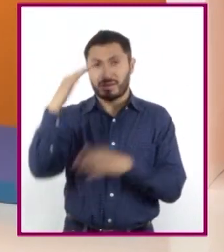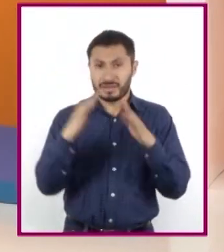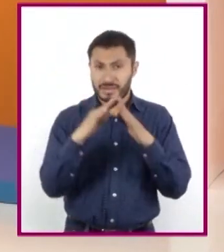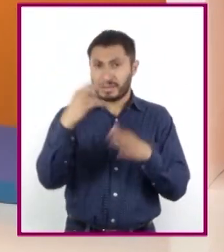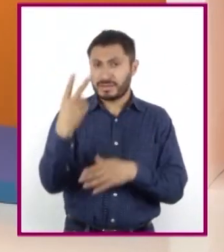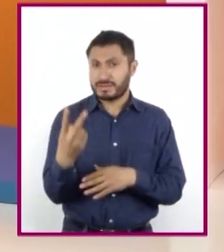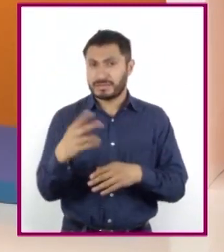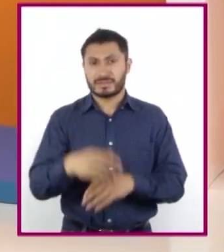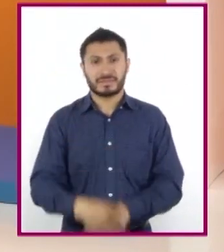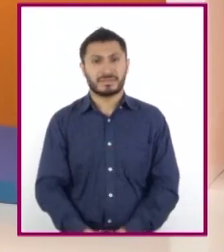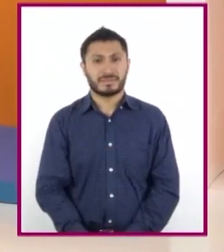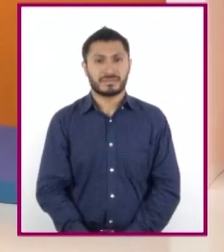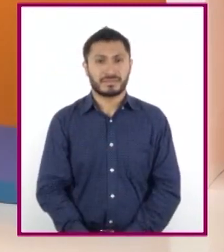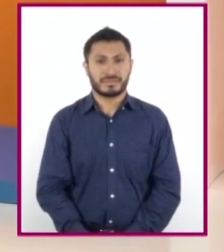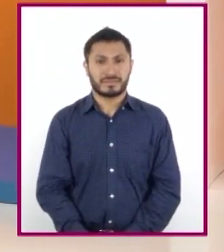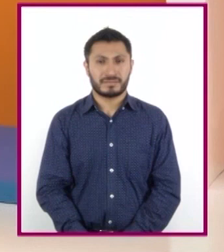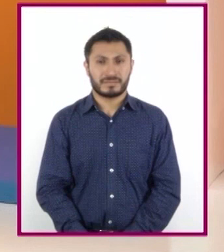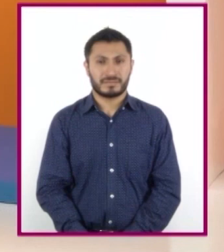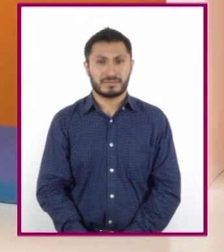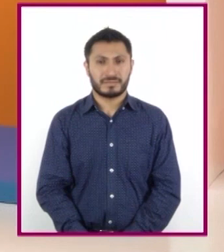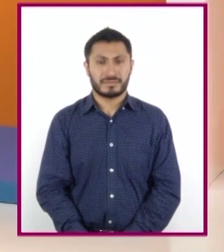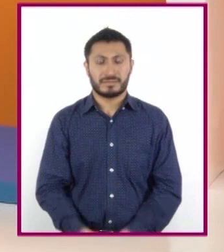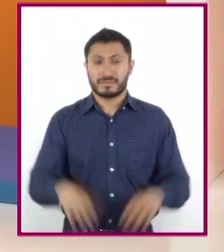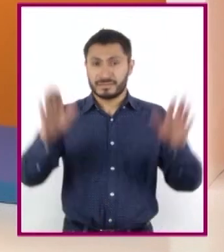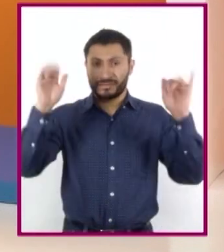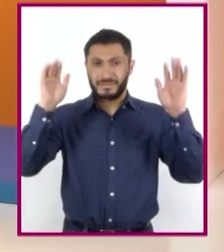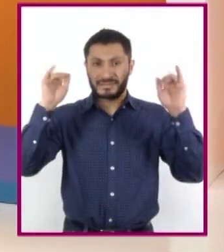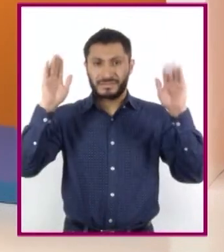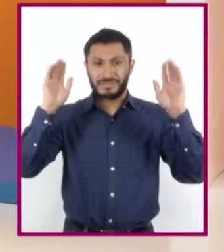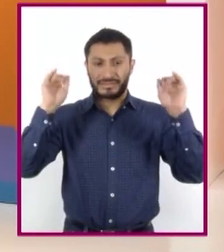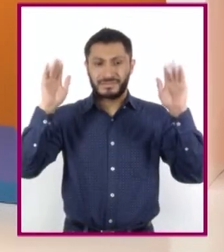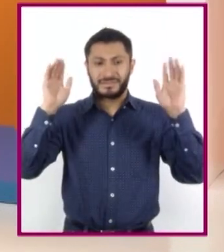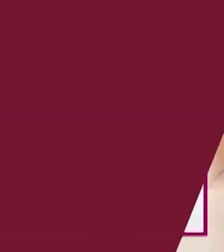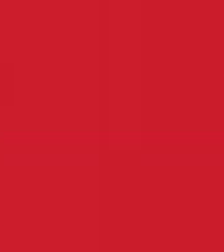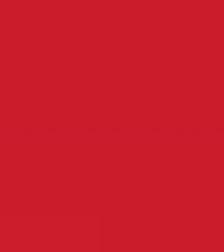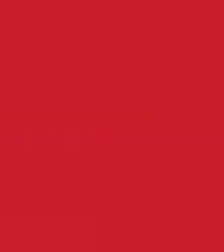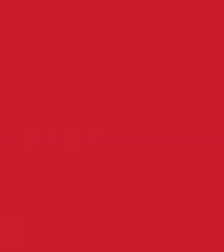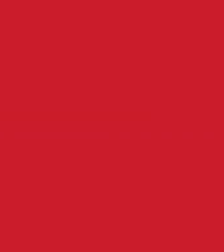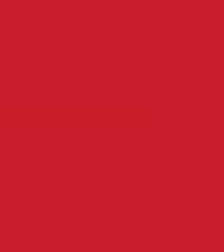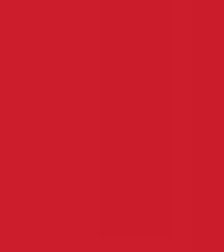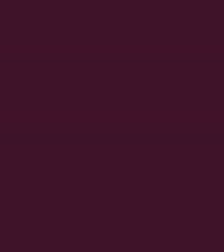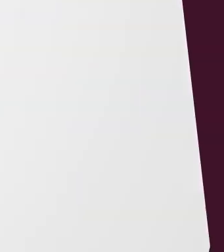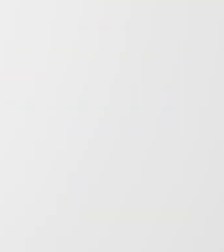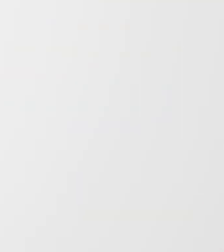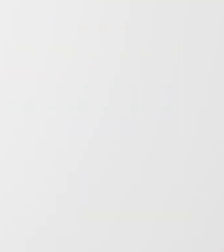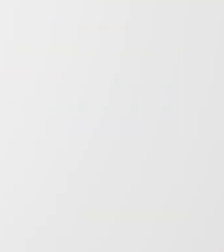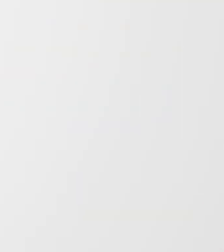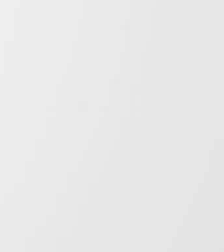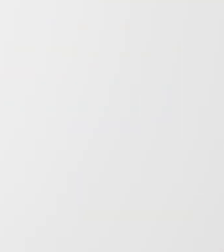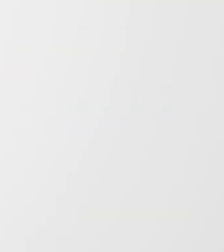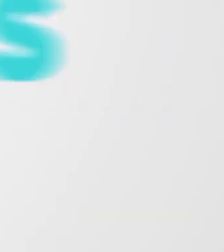Casa 2. Hasta la próxima.